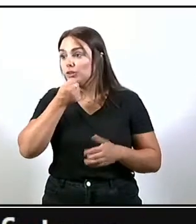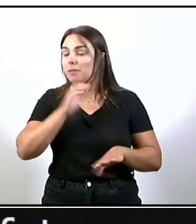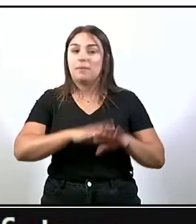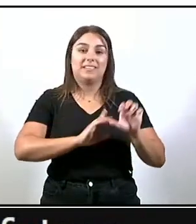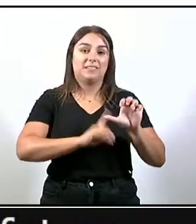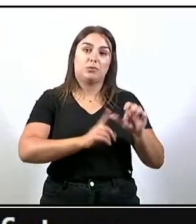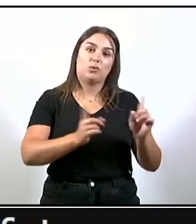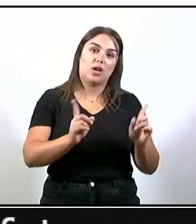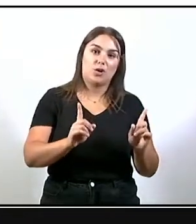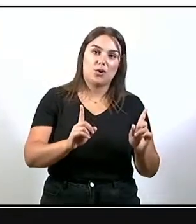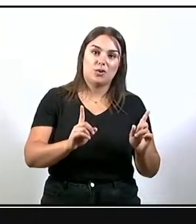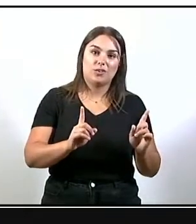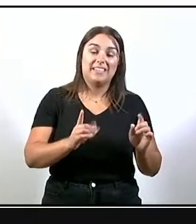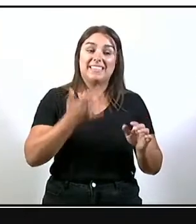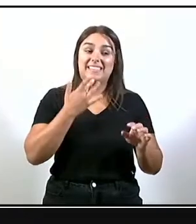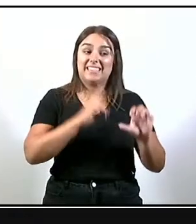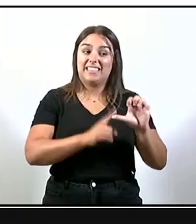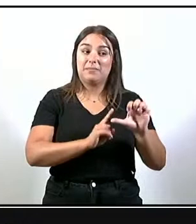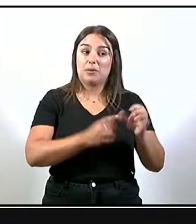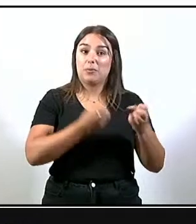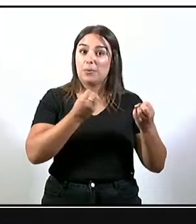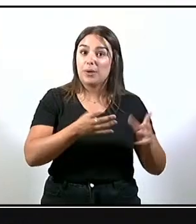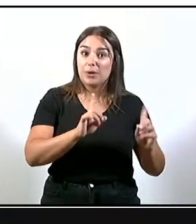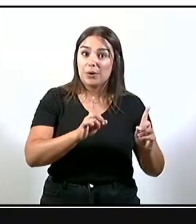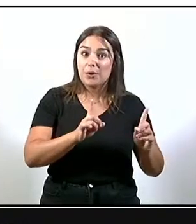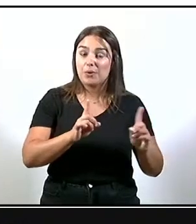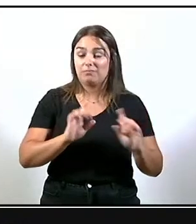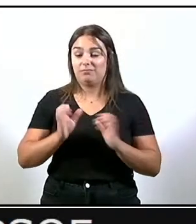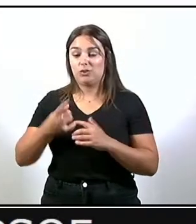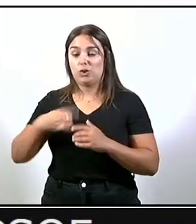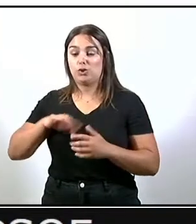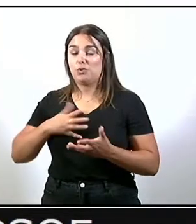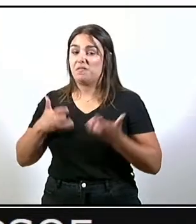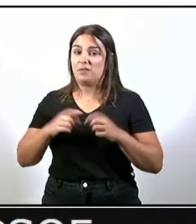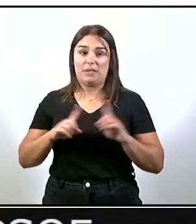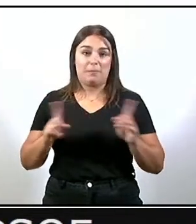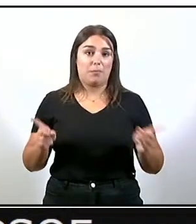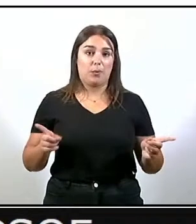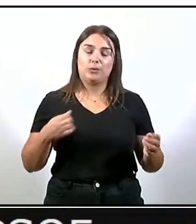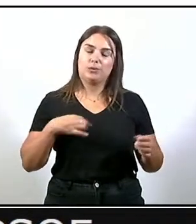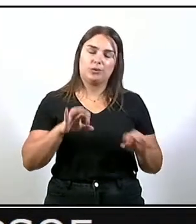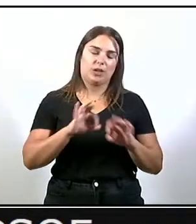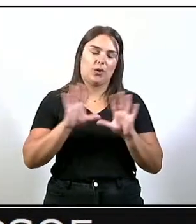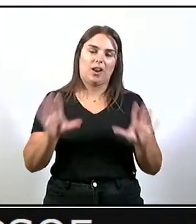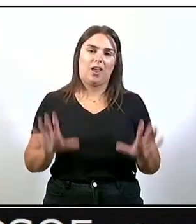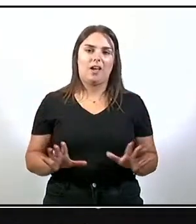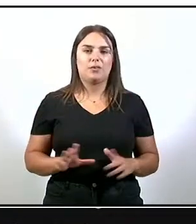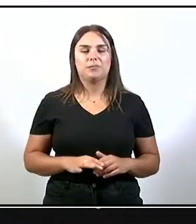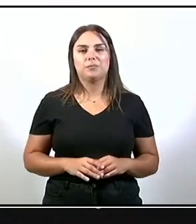Extremadura. Y lo que no es bueno para Extremadura no puede ser bueno para nosotros. Eso es algo que tengo absolutamente claro.